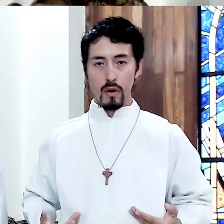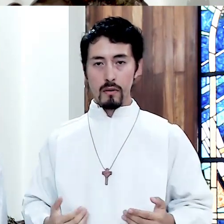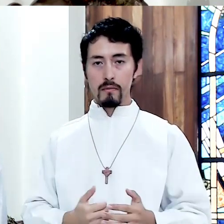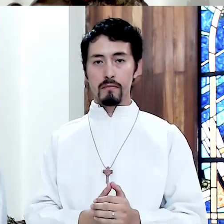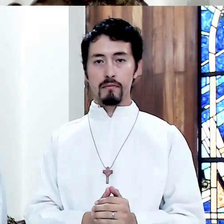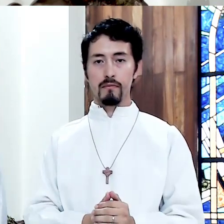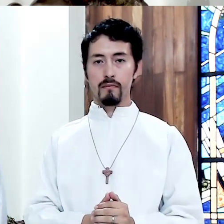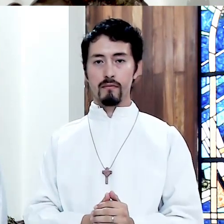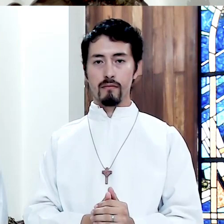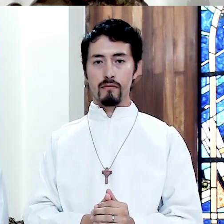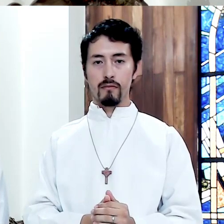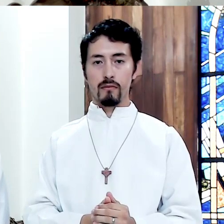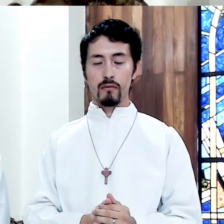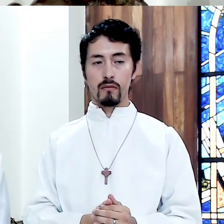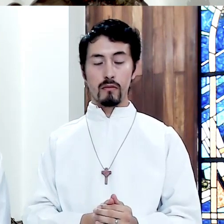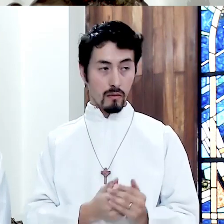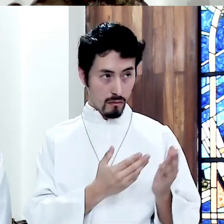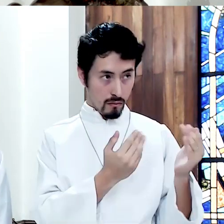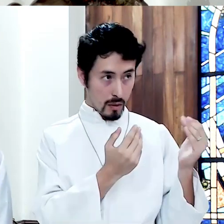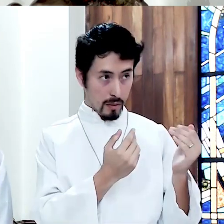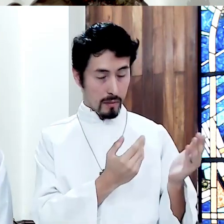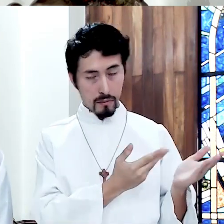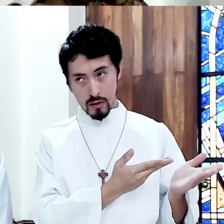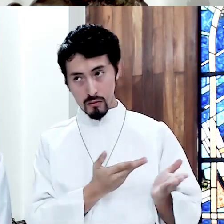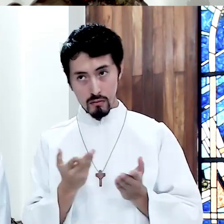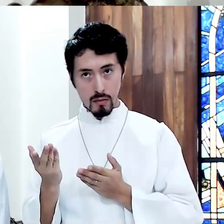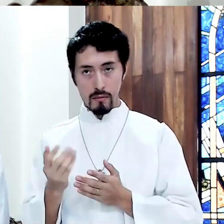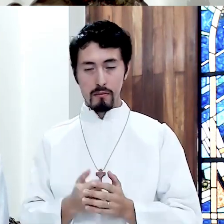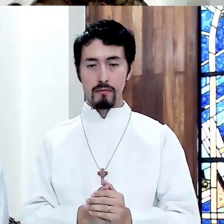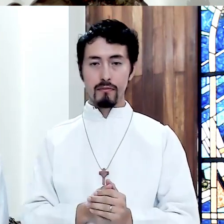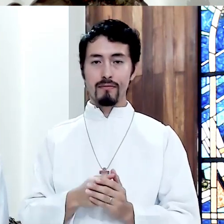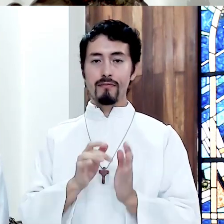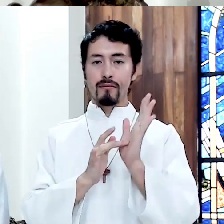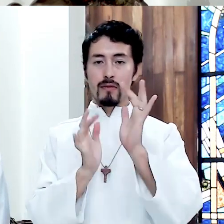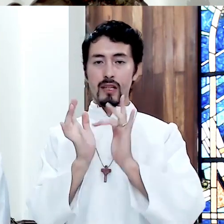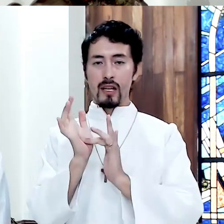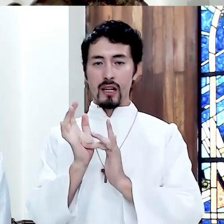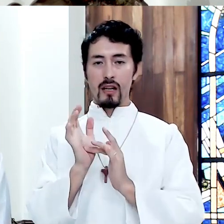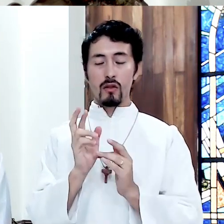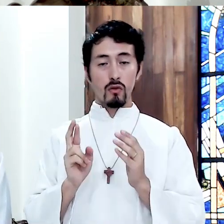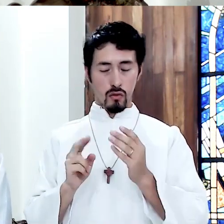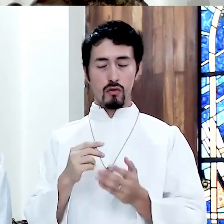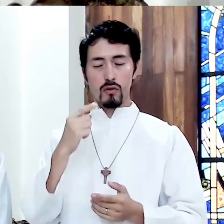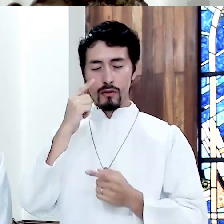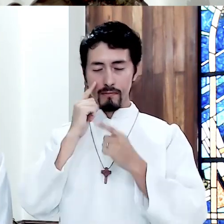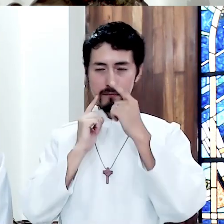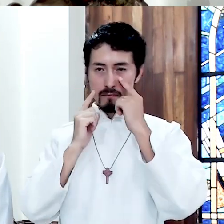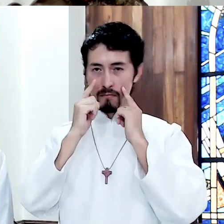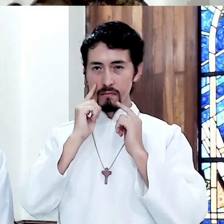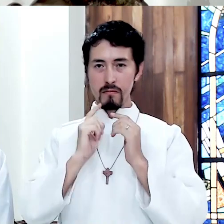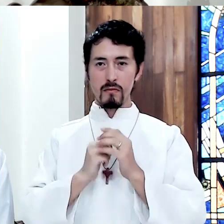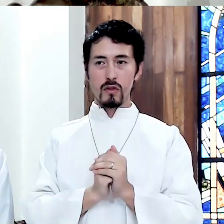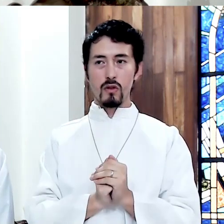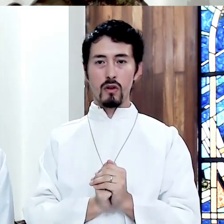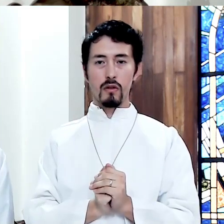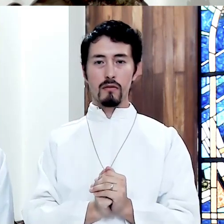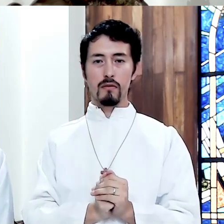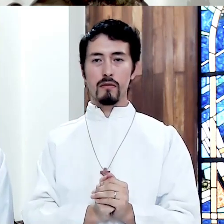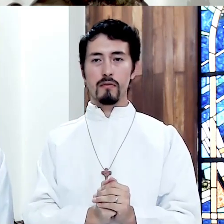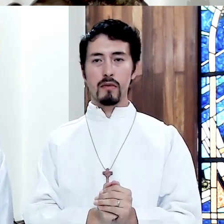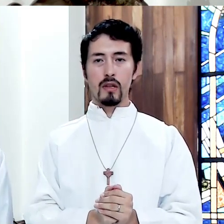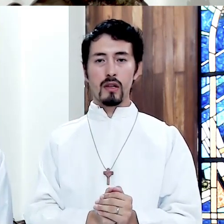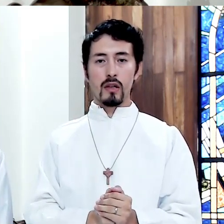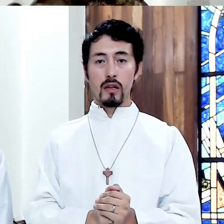y lo verás. Jesús se puso a llorar y los judíos comentaban, de